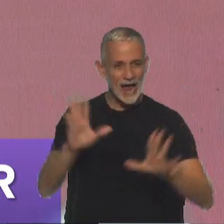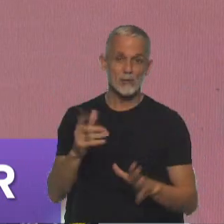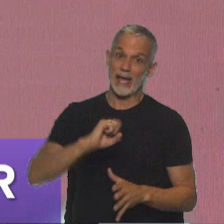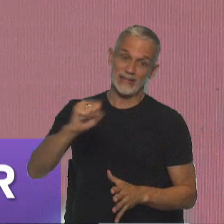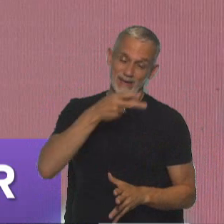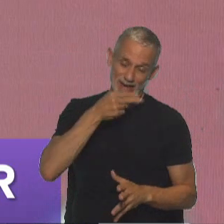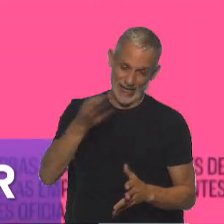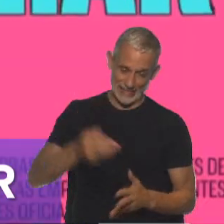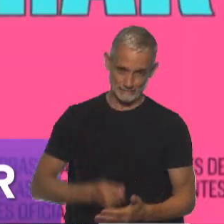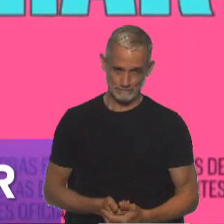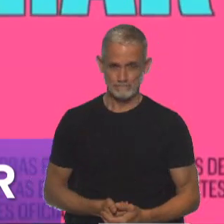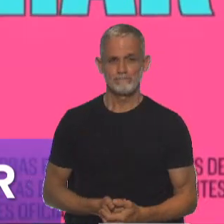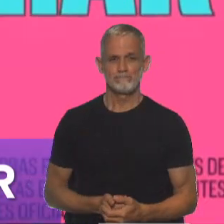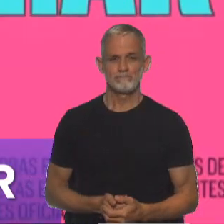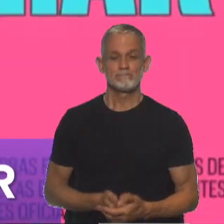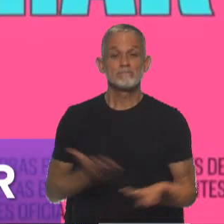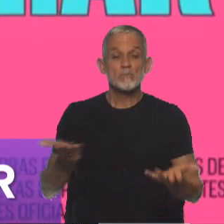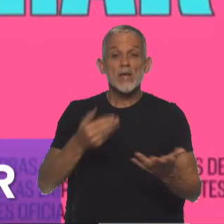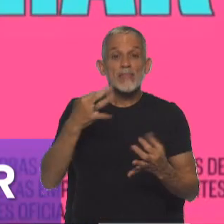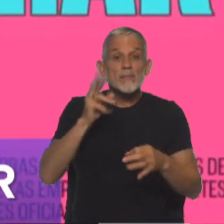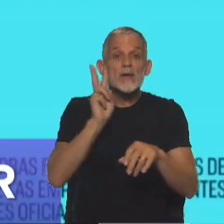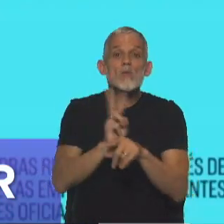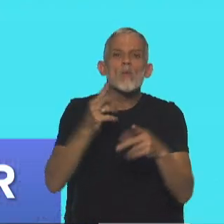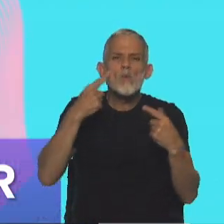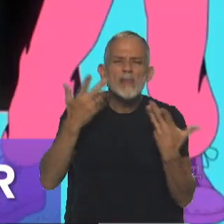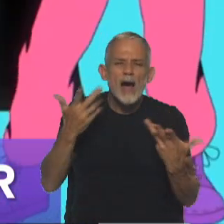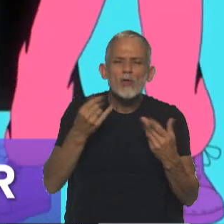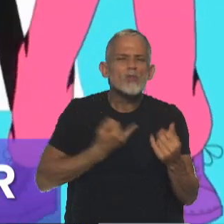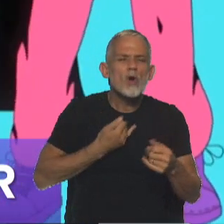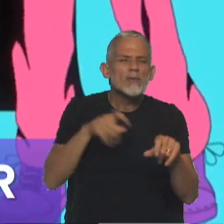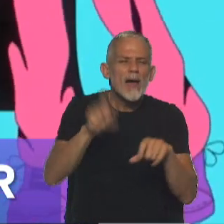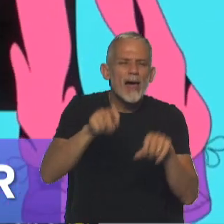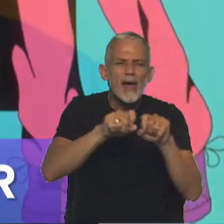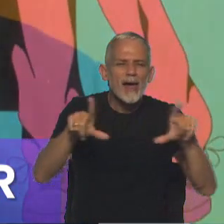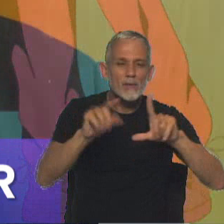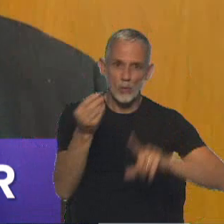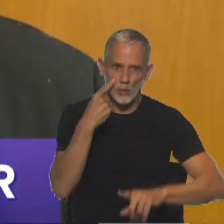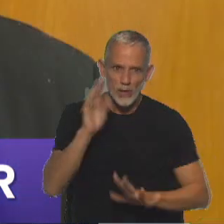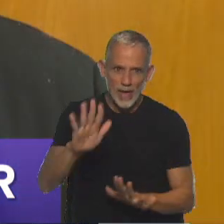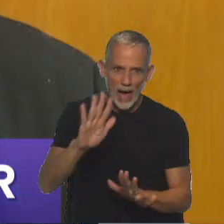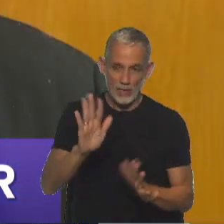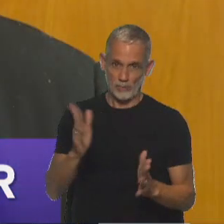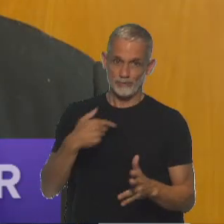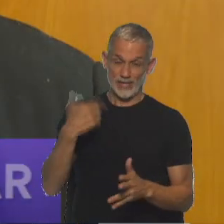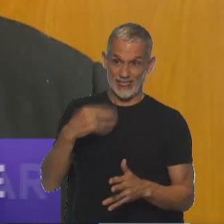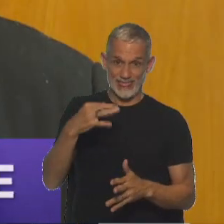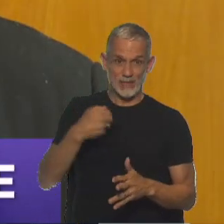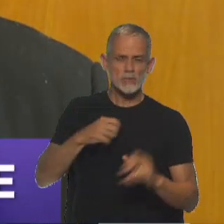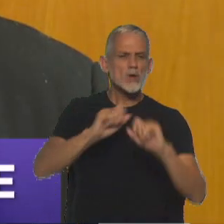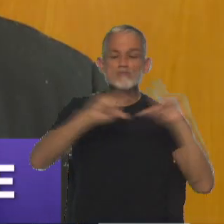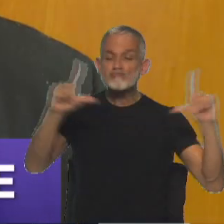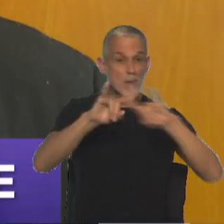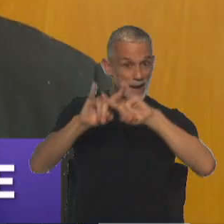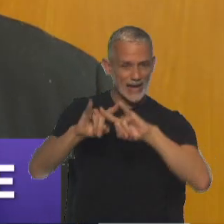en el Cyber Monday. Tener mucha precaución en los sitios donde uno entra. Tengamos presente que uno tiene, cuando entra a un